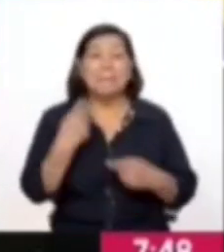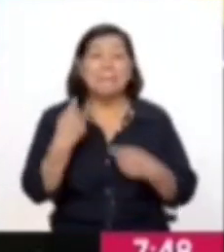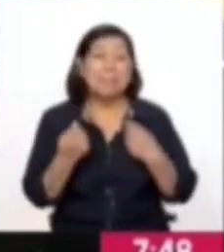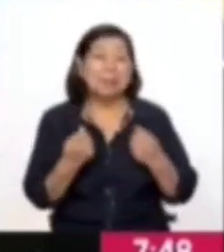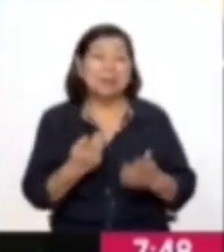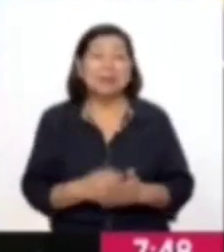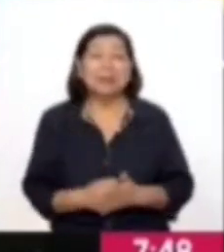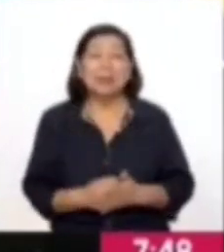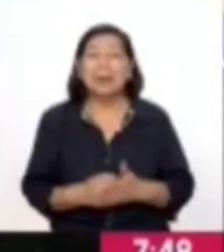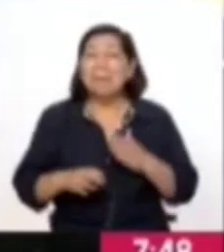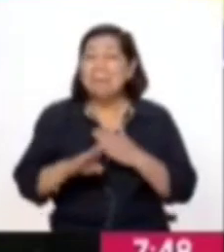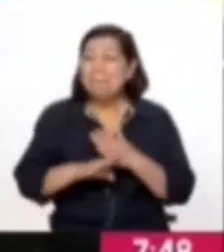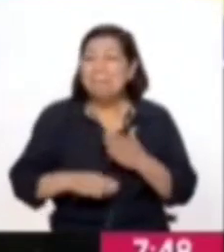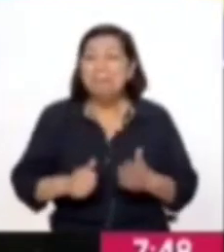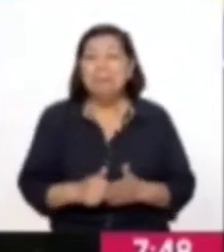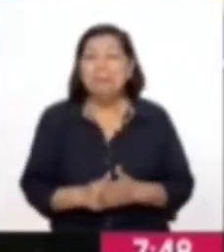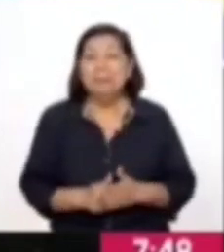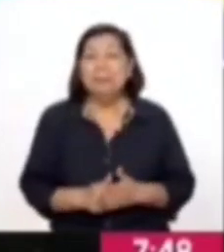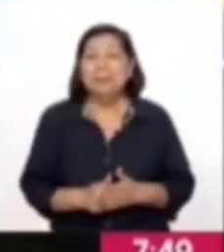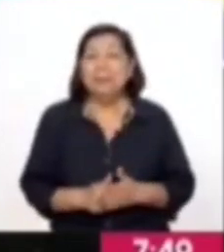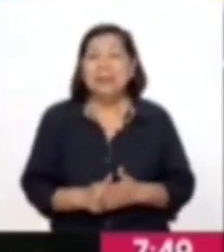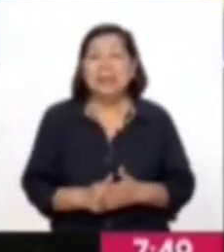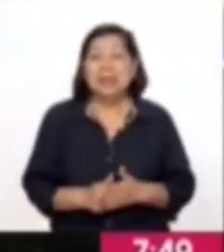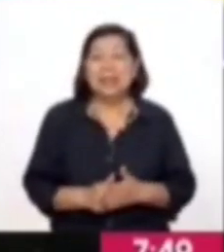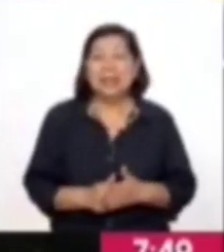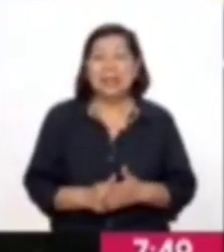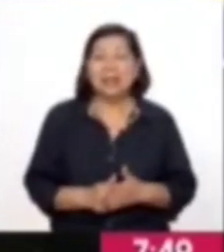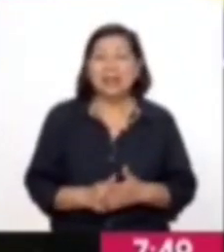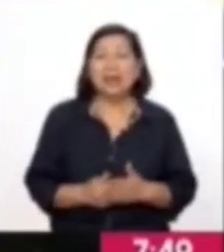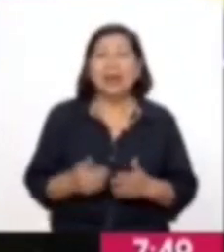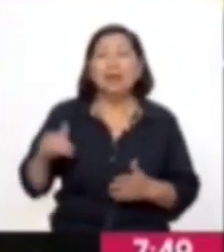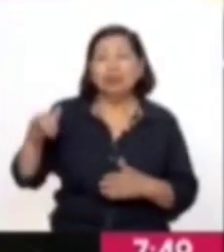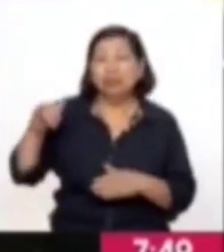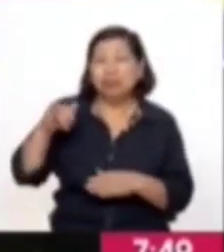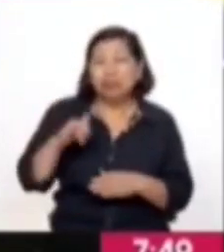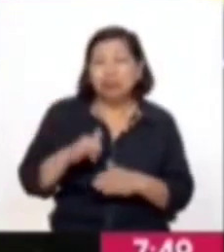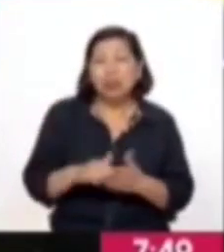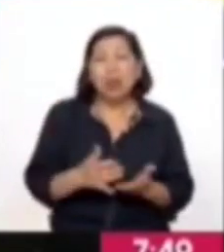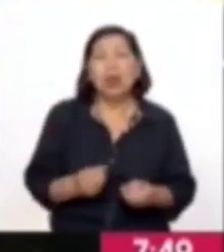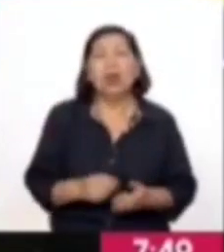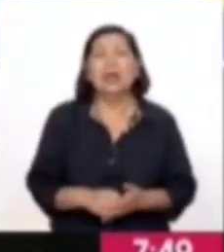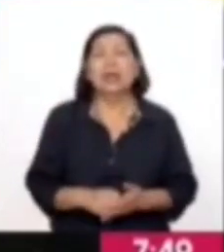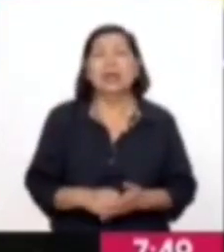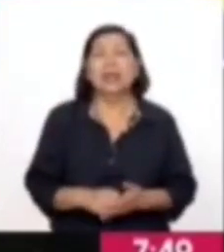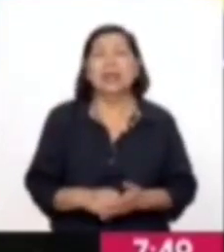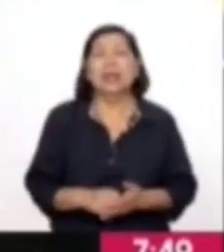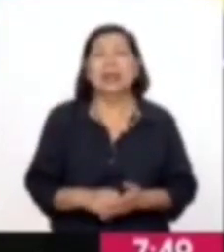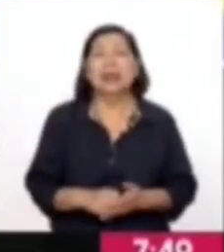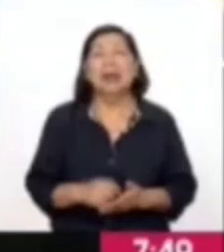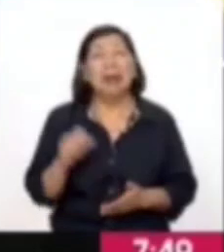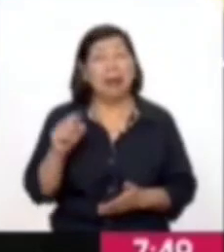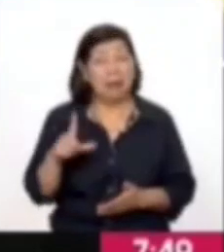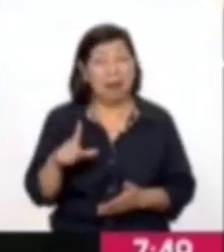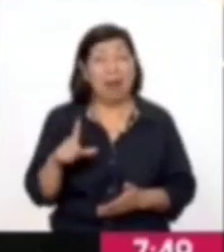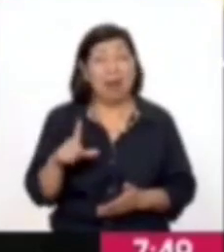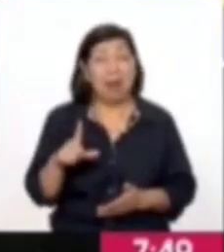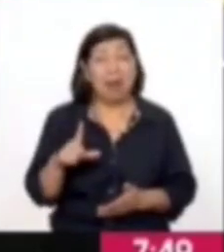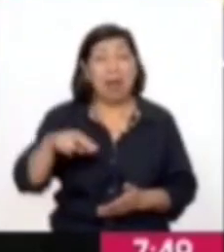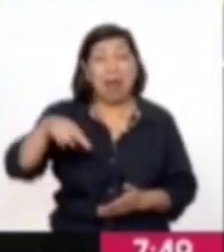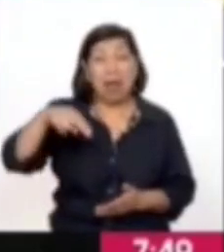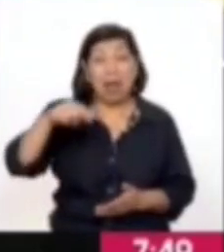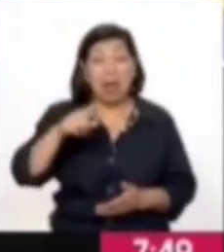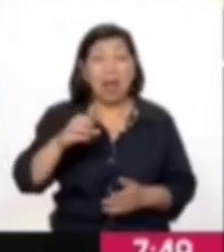visitas, digamos, básicas, ¿no? El tema del sobrevuelo, como es caro en Nazca